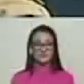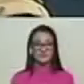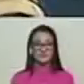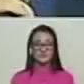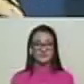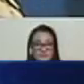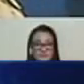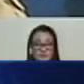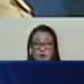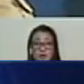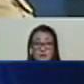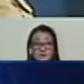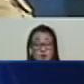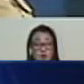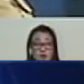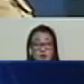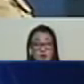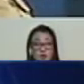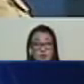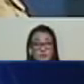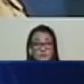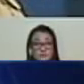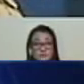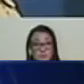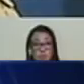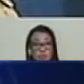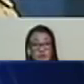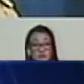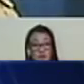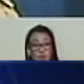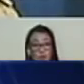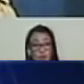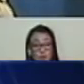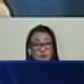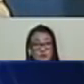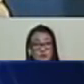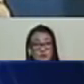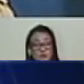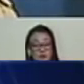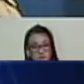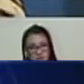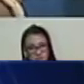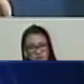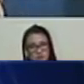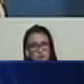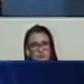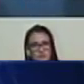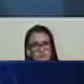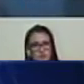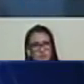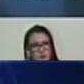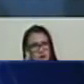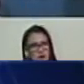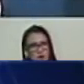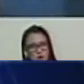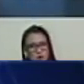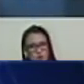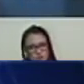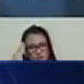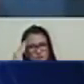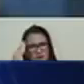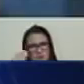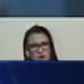de los votos, algo así como el 11% de los votos del registro electoral de Colombia, y no vamos a hablar de la fotocopia de las papeletas ni